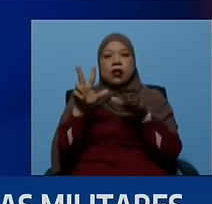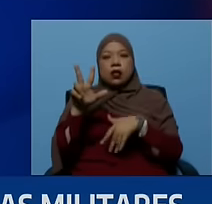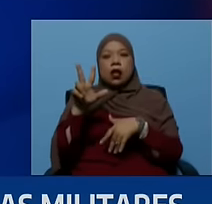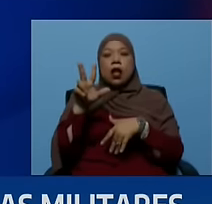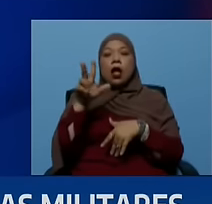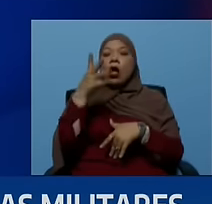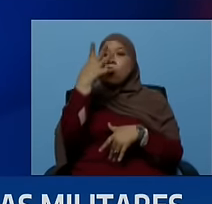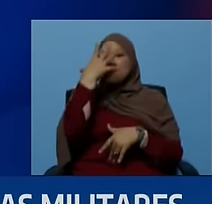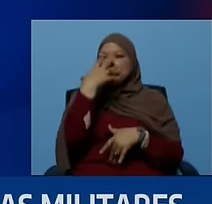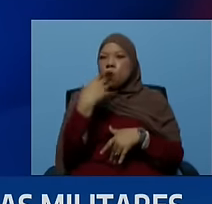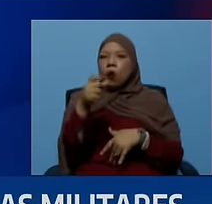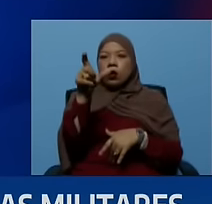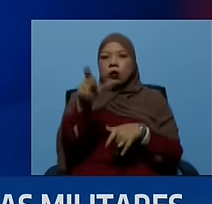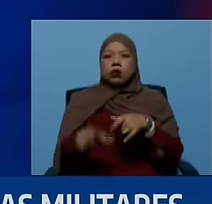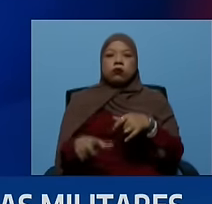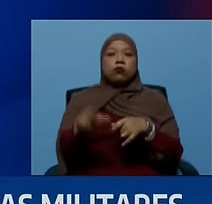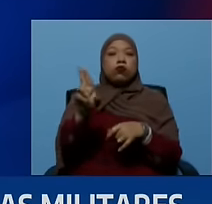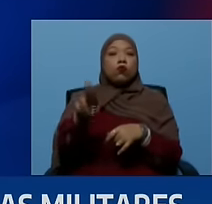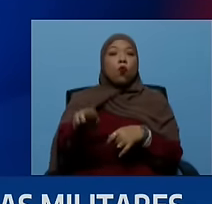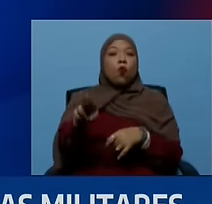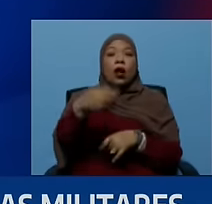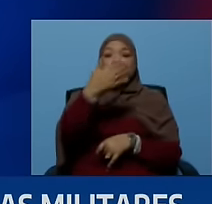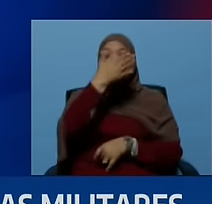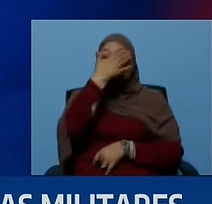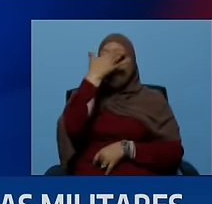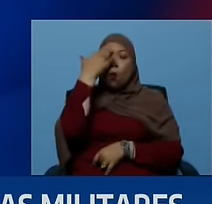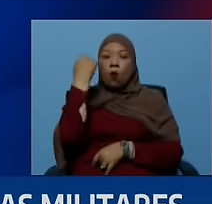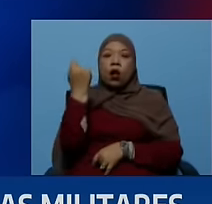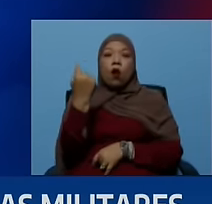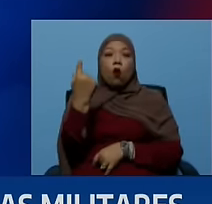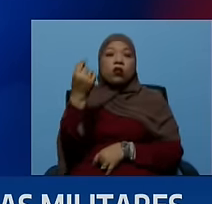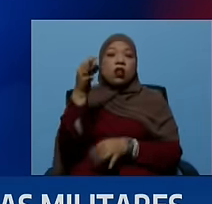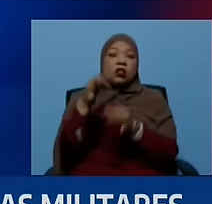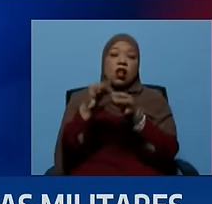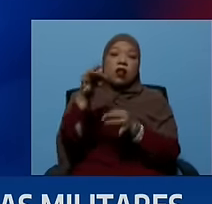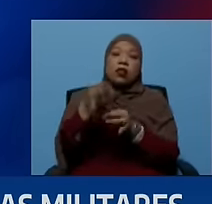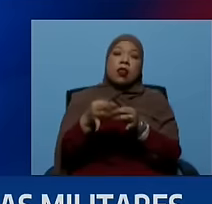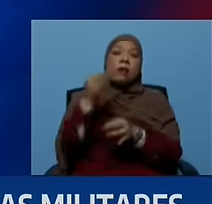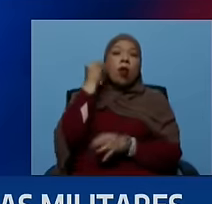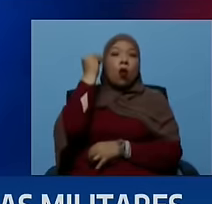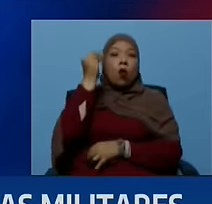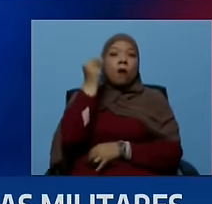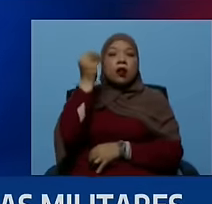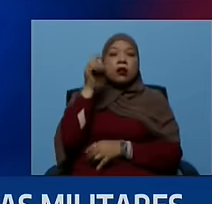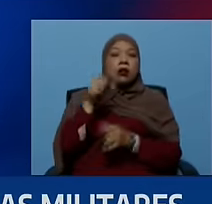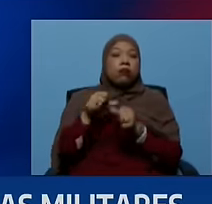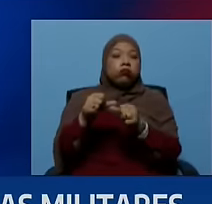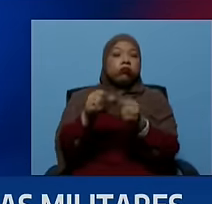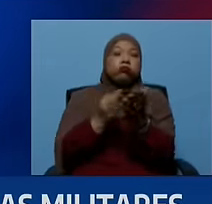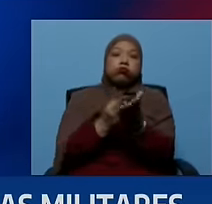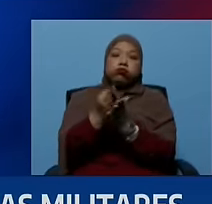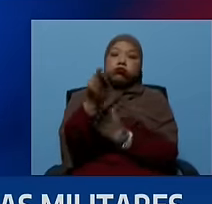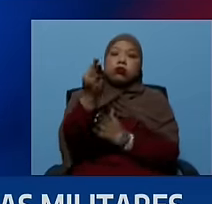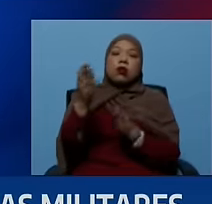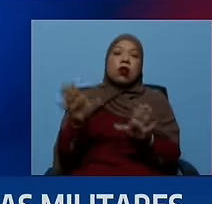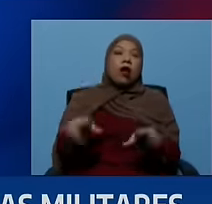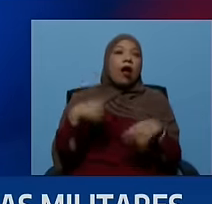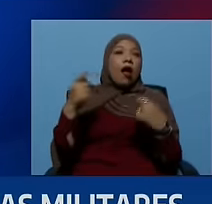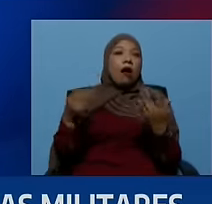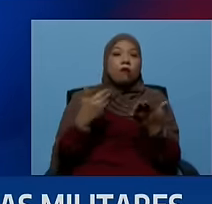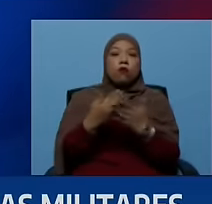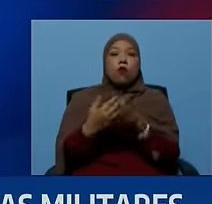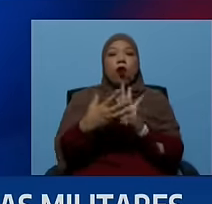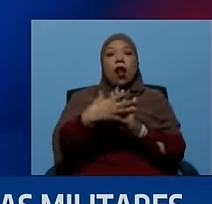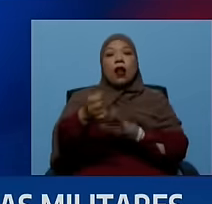Allende inmortal ese 11 de septiembre de 1973 alma inmortal